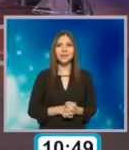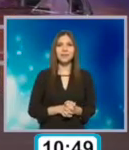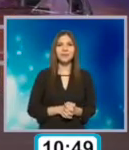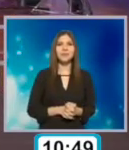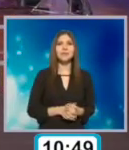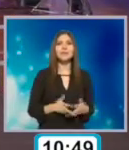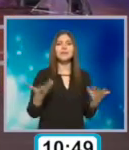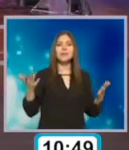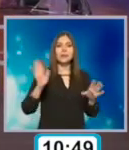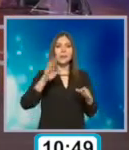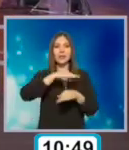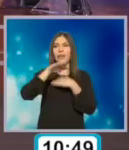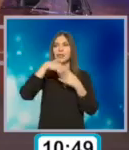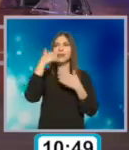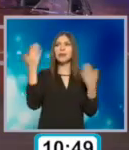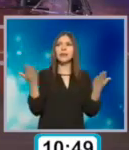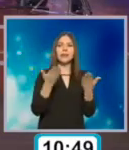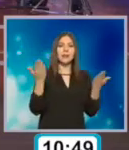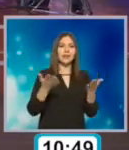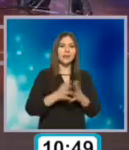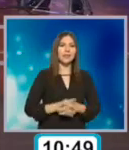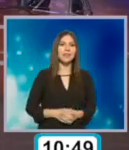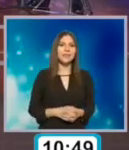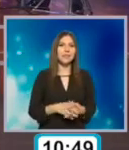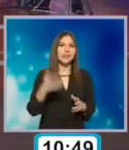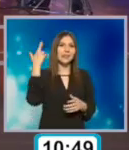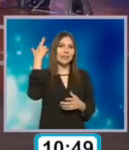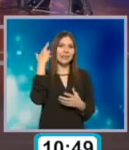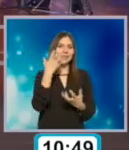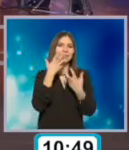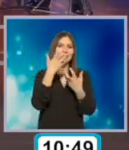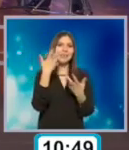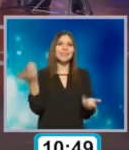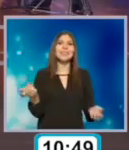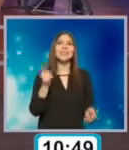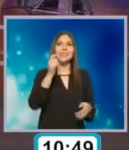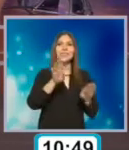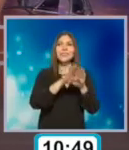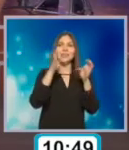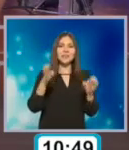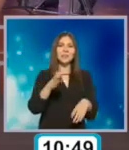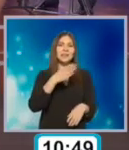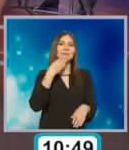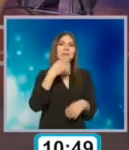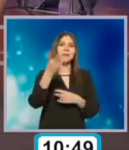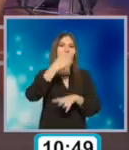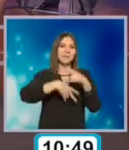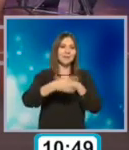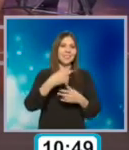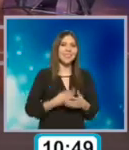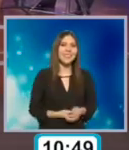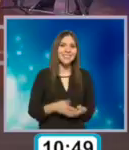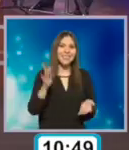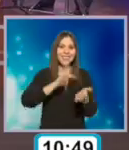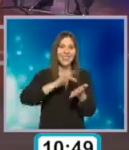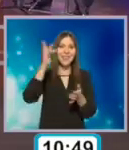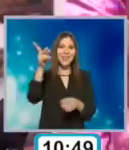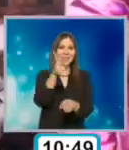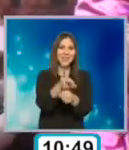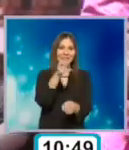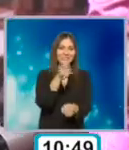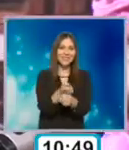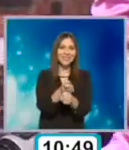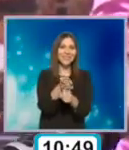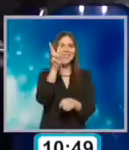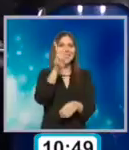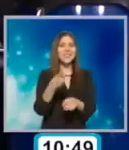Pero ya están bailando, ¿cómo fue? ¡Ea! Muchachos, ¿cómo están? Don Martín, bienvenido. Hola, ¿qué tal? Muy buenos días, gracias por la invitación. Es un